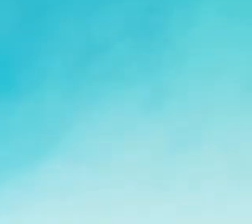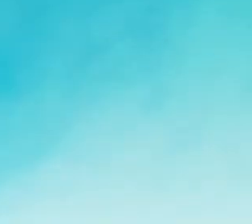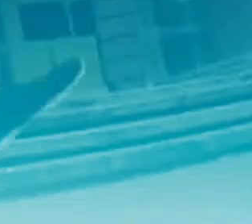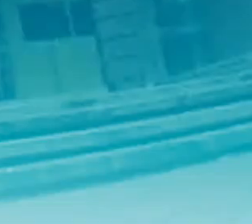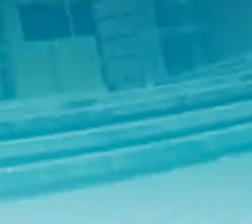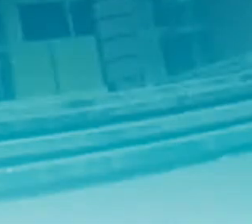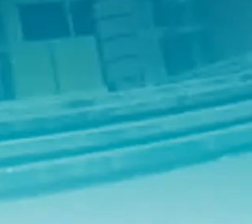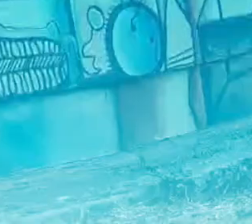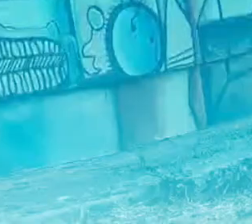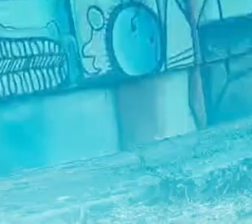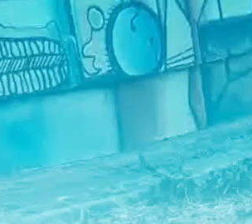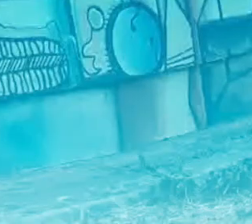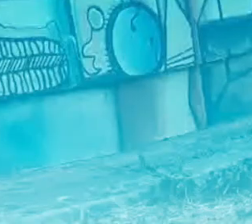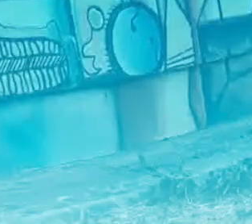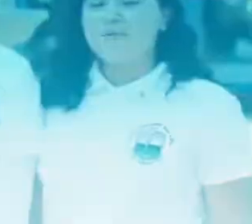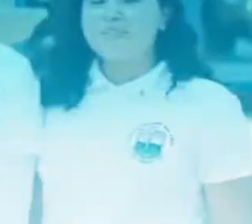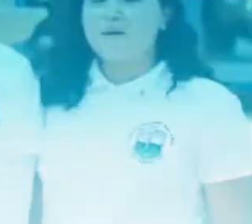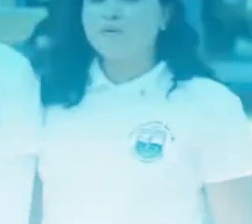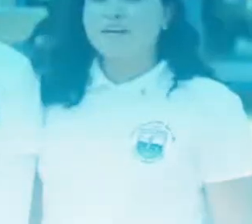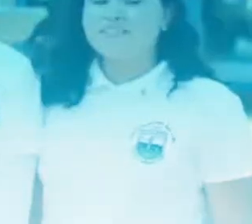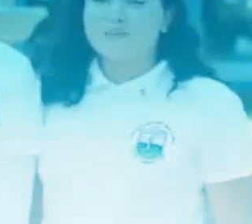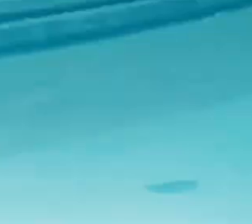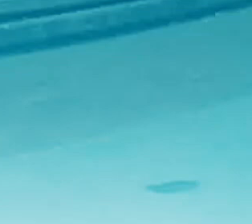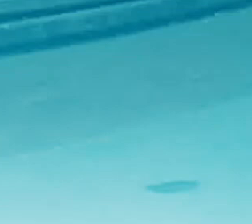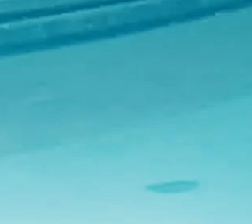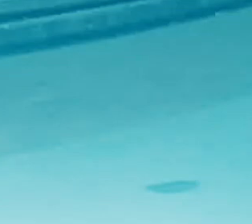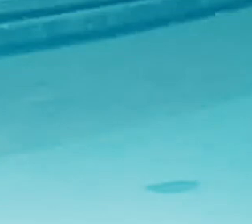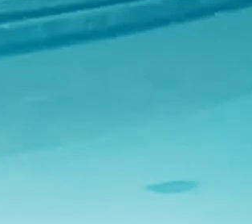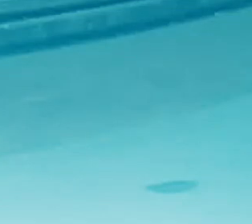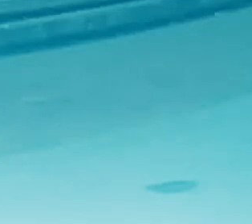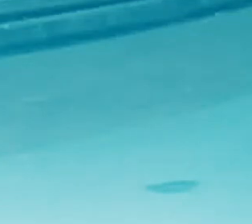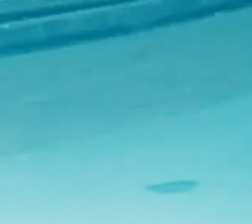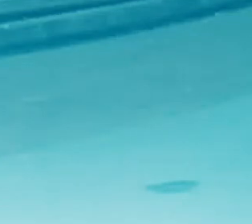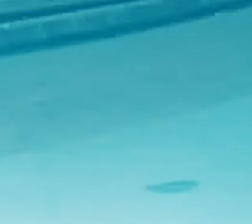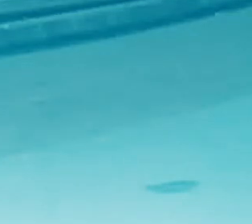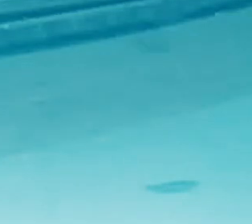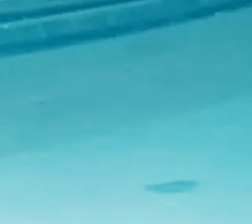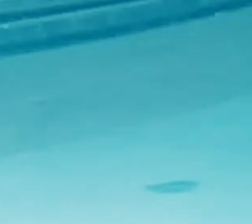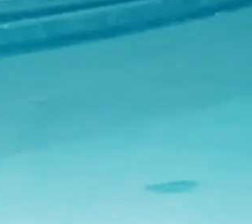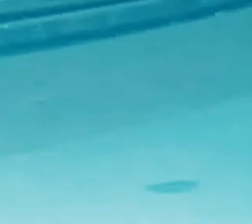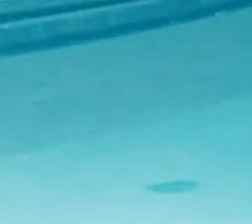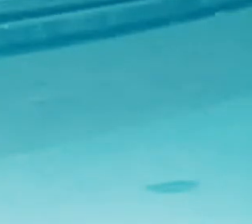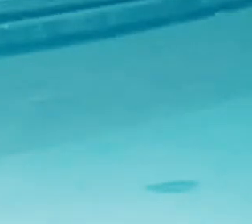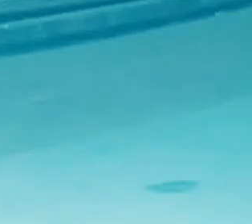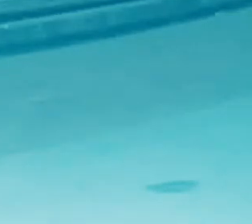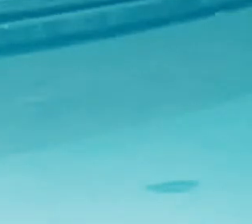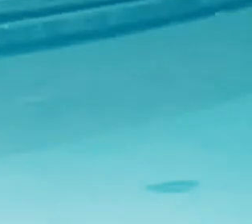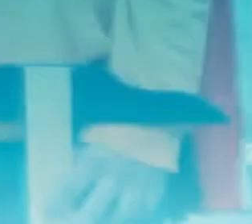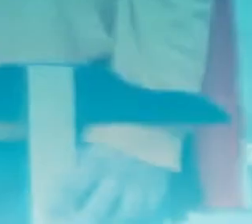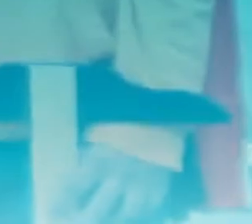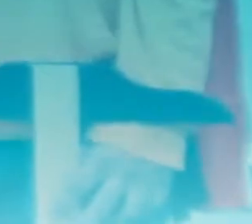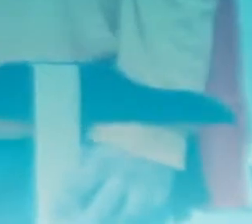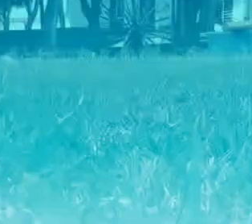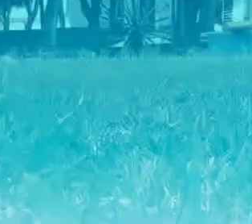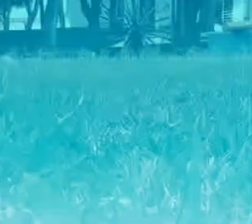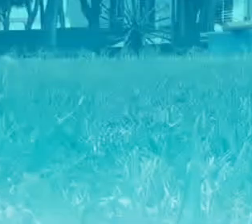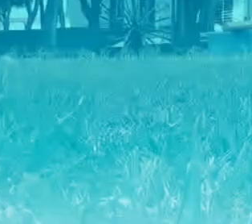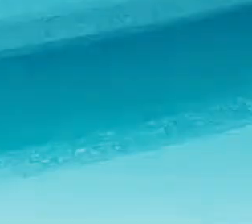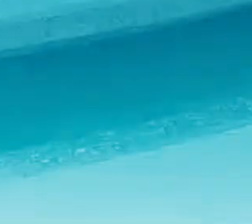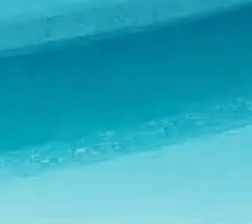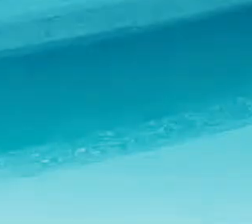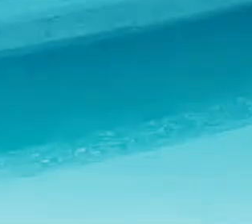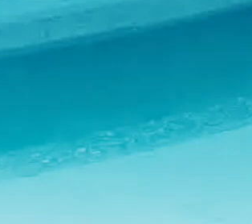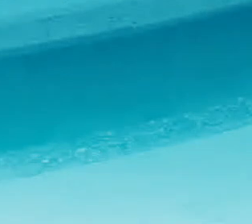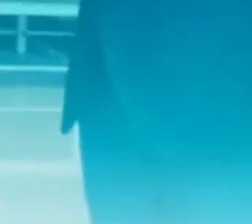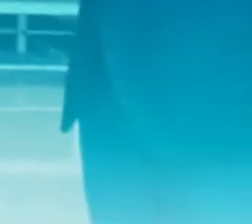más bonito. Con mejores doctores y abogados que nos defiendan. Verá guapo, vamos guapo, tenemos una encomienda. Arquitectos,